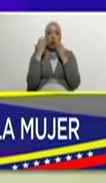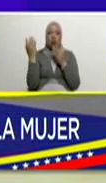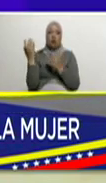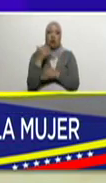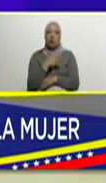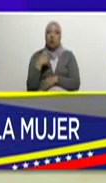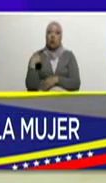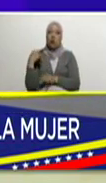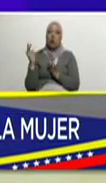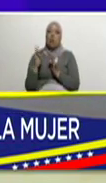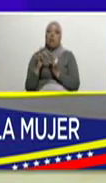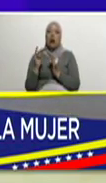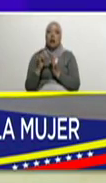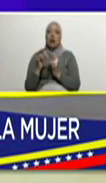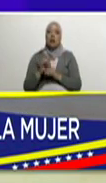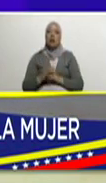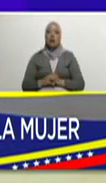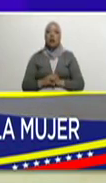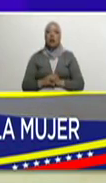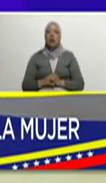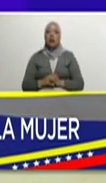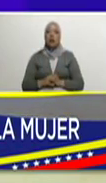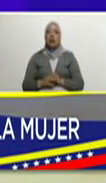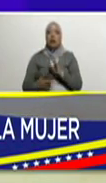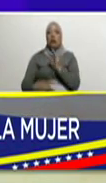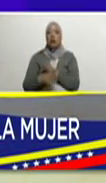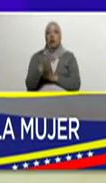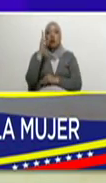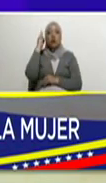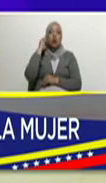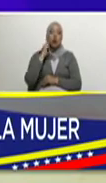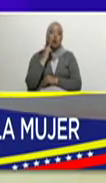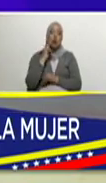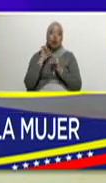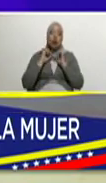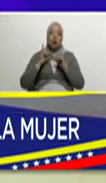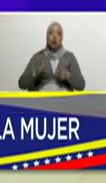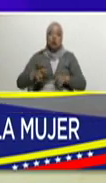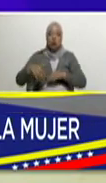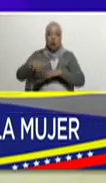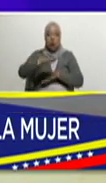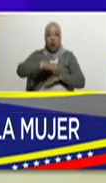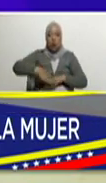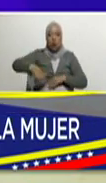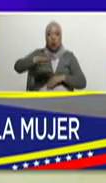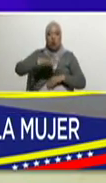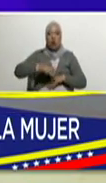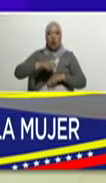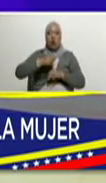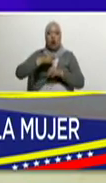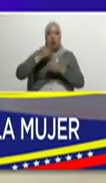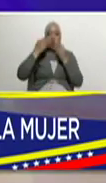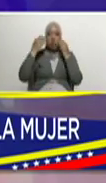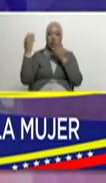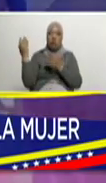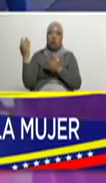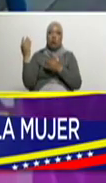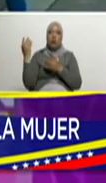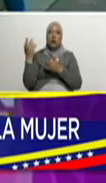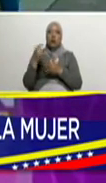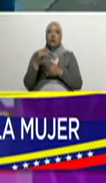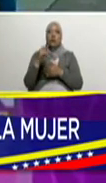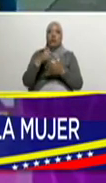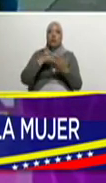Quiero hacer un pase a la Avenida Bolívar, a la Plaza Los Próceres Civiles, porque